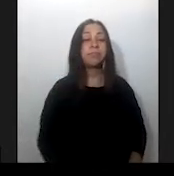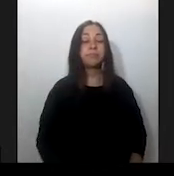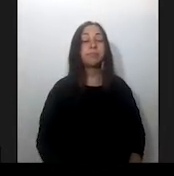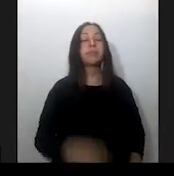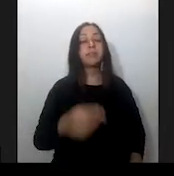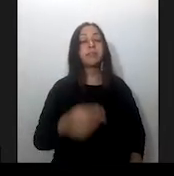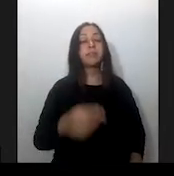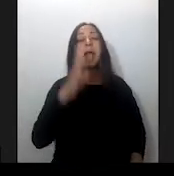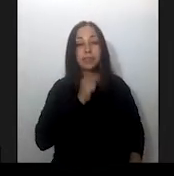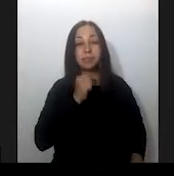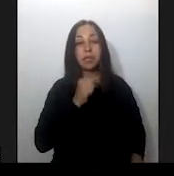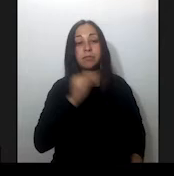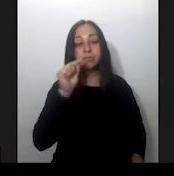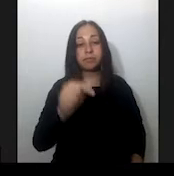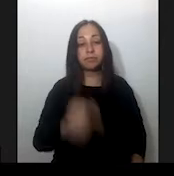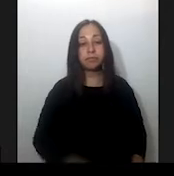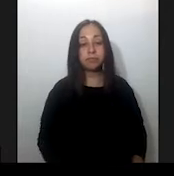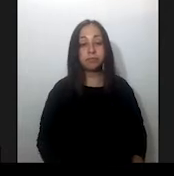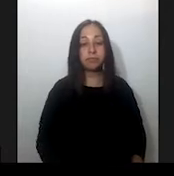Aceptar. Ahí estamos.